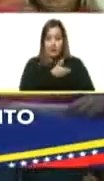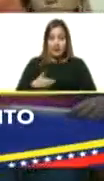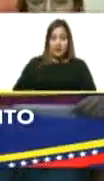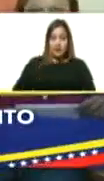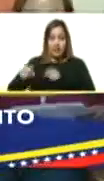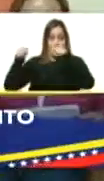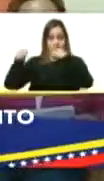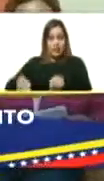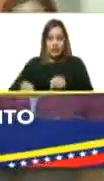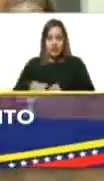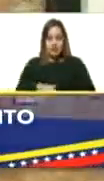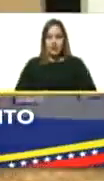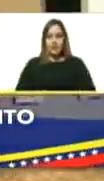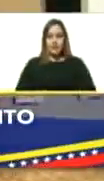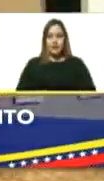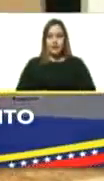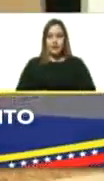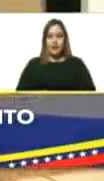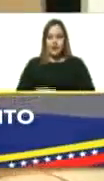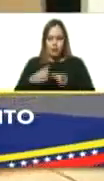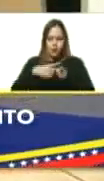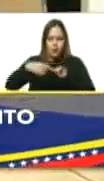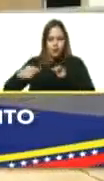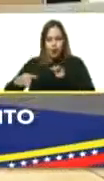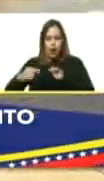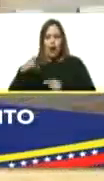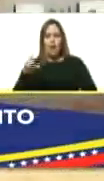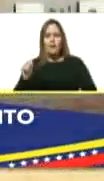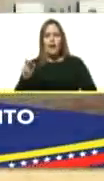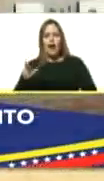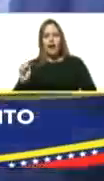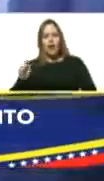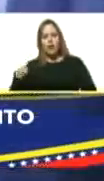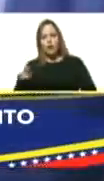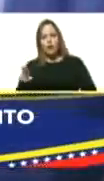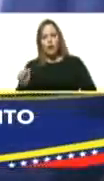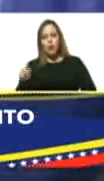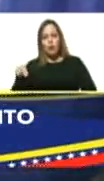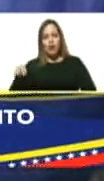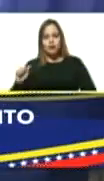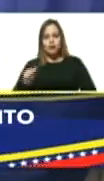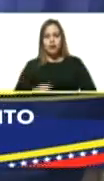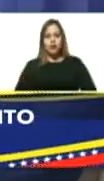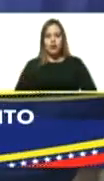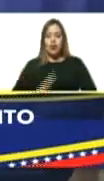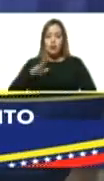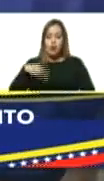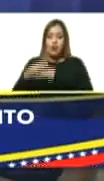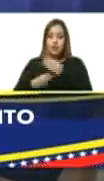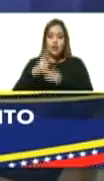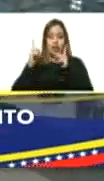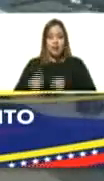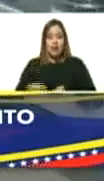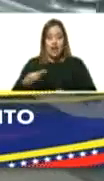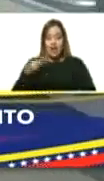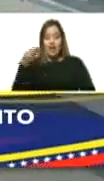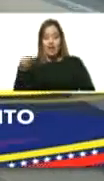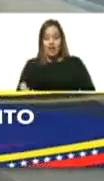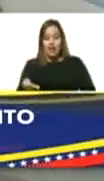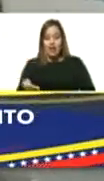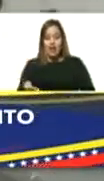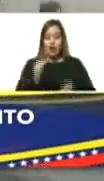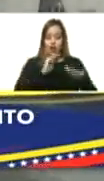aquí, desde la península de Paraguaná, podamos nosotros también hacer la entrega a ese urbanismo en San